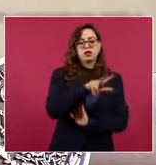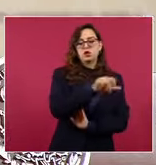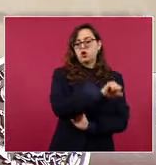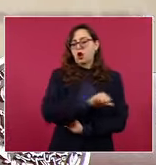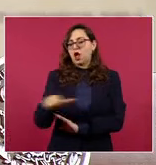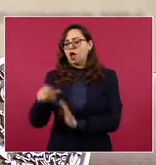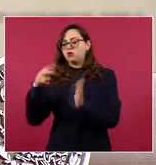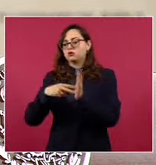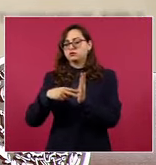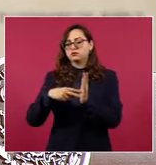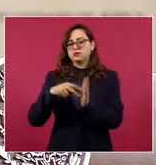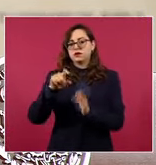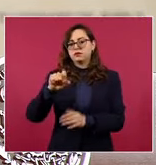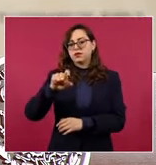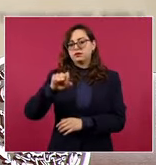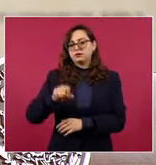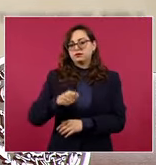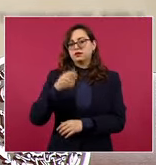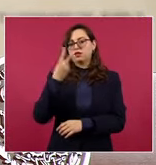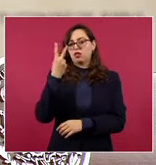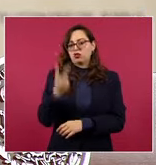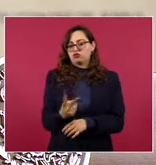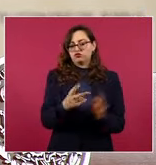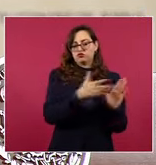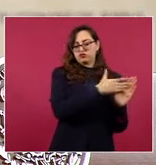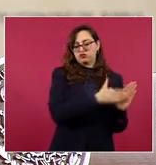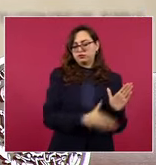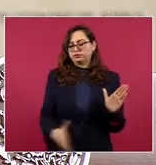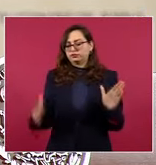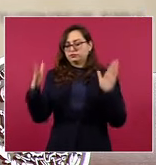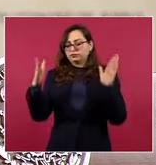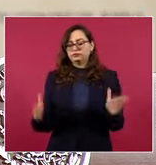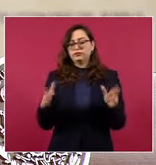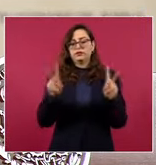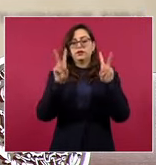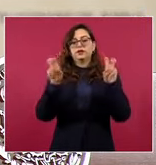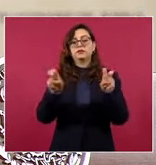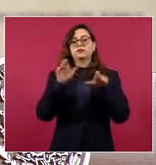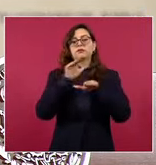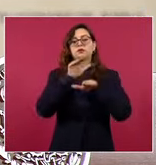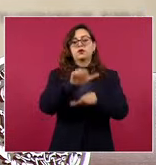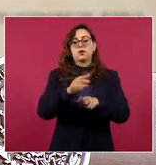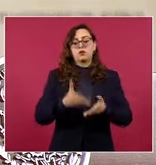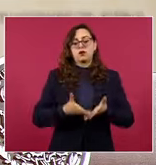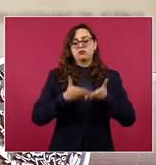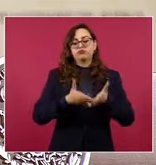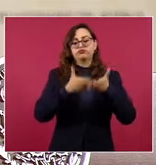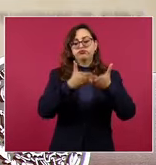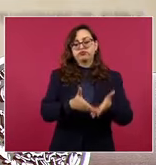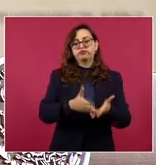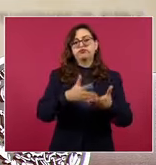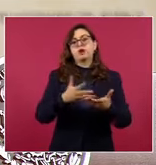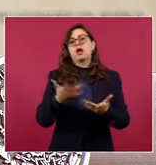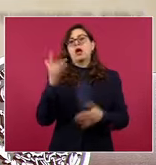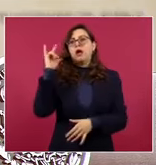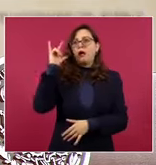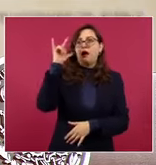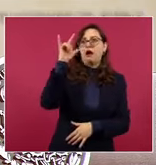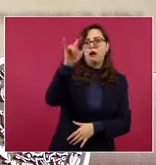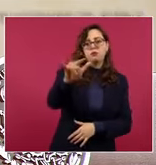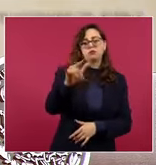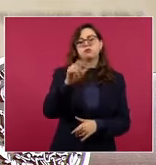fecha en operativos en el ámbito marítimo, aéreo y terrestre, y los